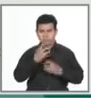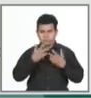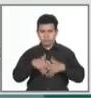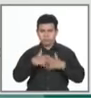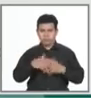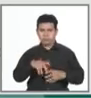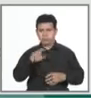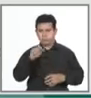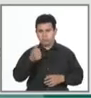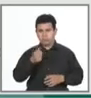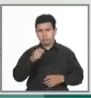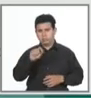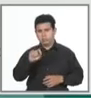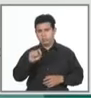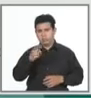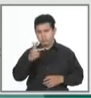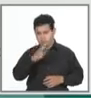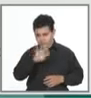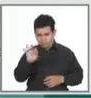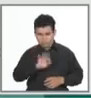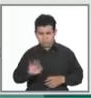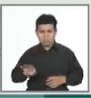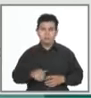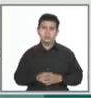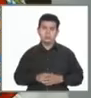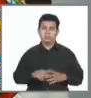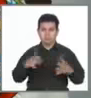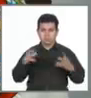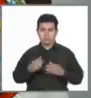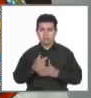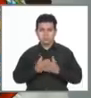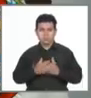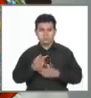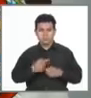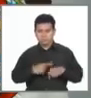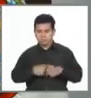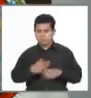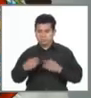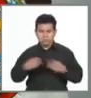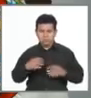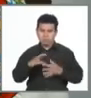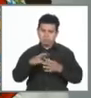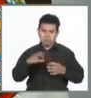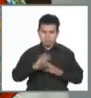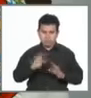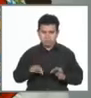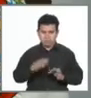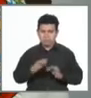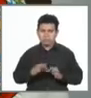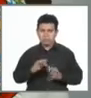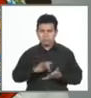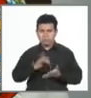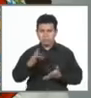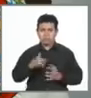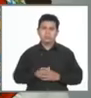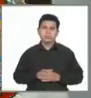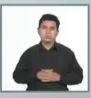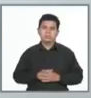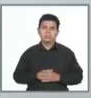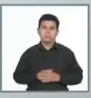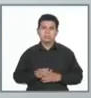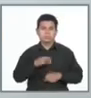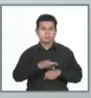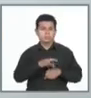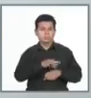el 26.8 por ciento hasta aquí el panorama epidemiológico por kobe 19 muchas gracias